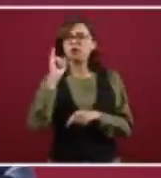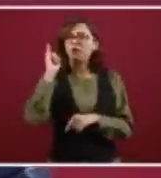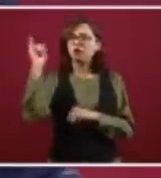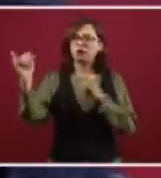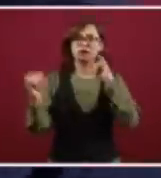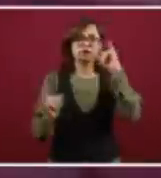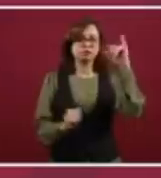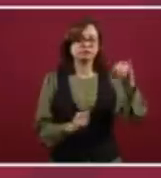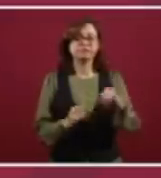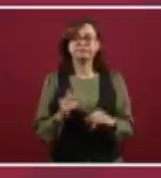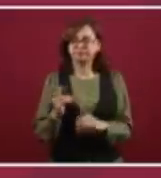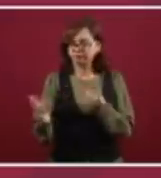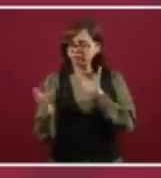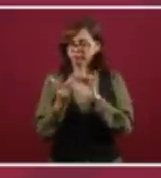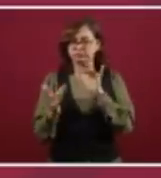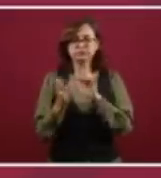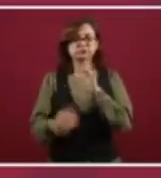mexicanos